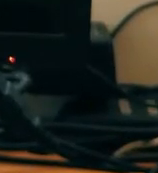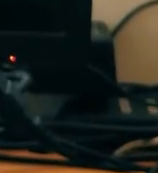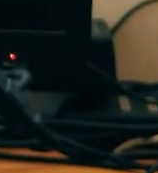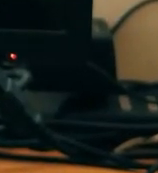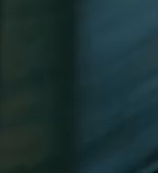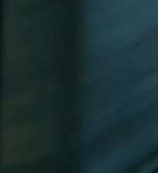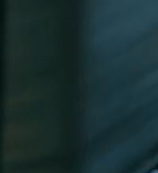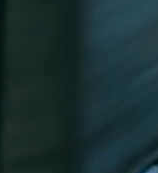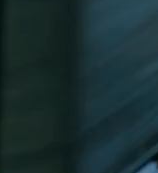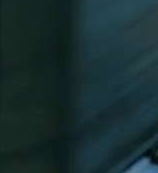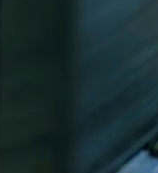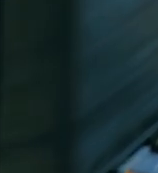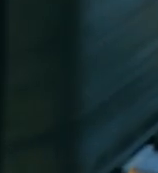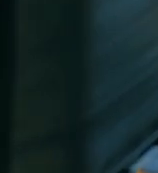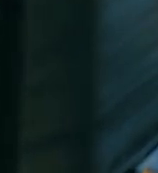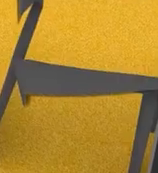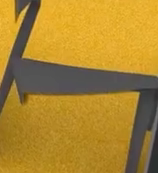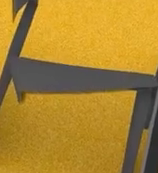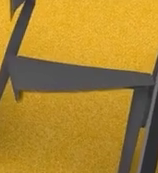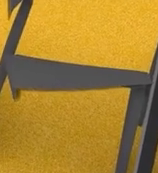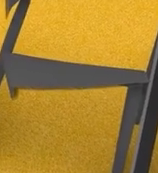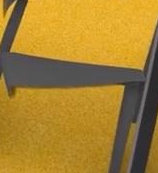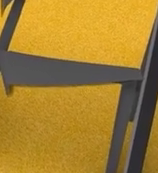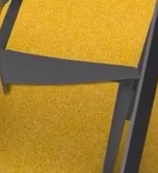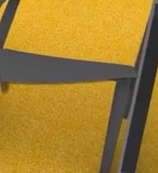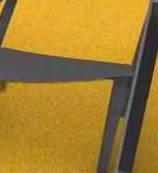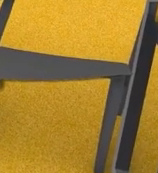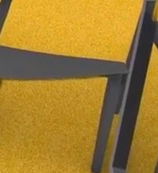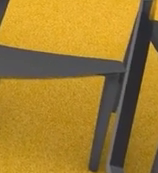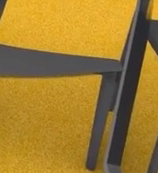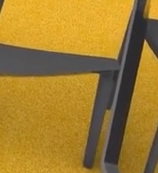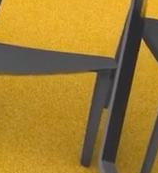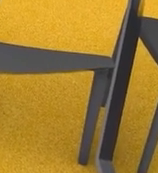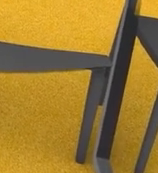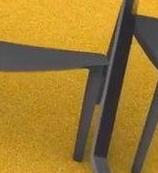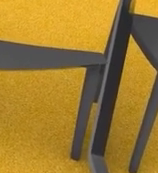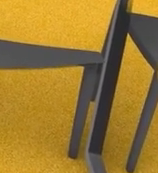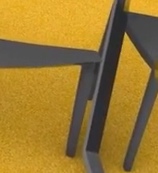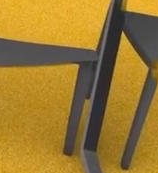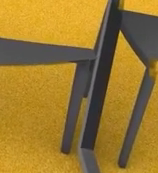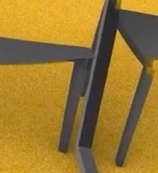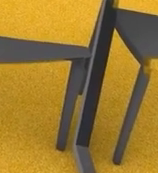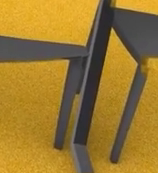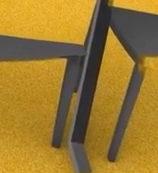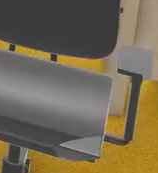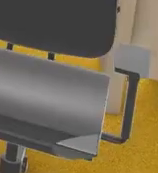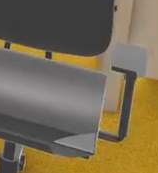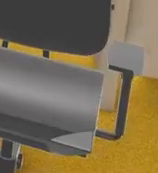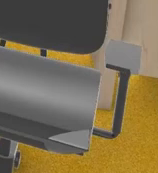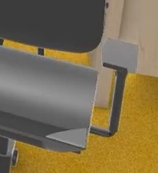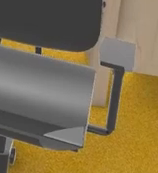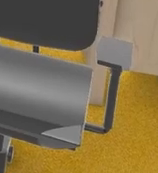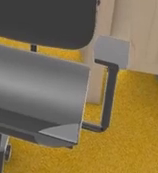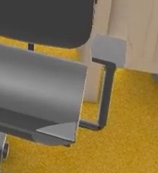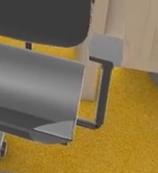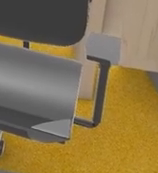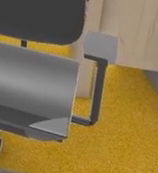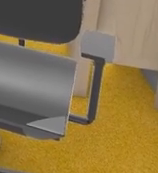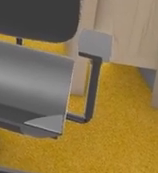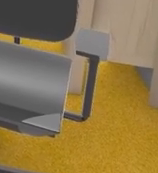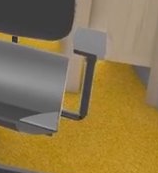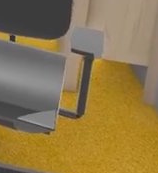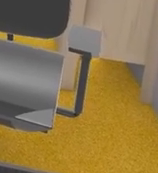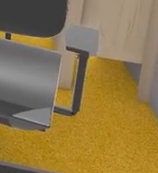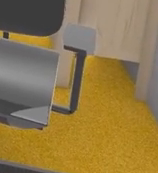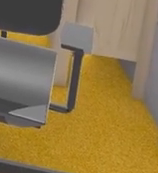documentación y el archivo la mediateca ofrece libros medios audiovisuales y recursos informáticos para el aprendizaje